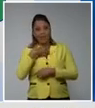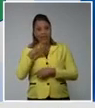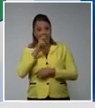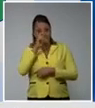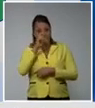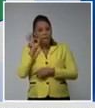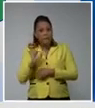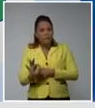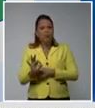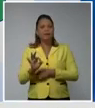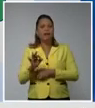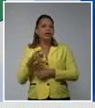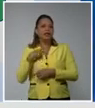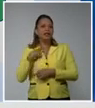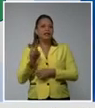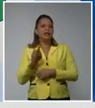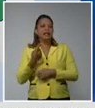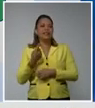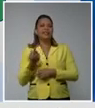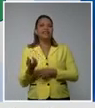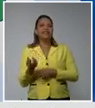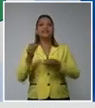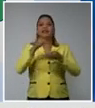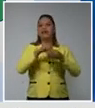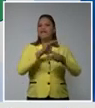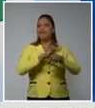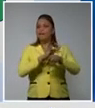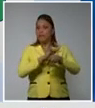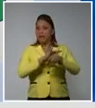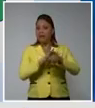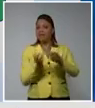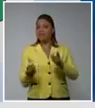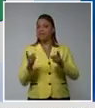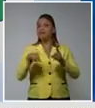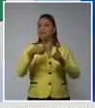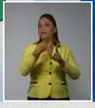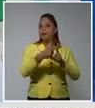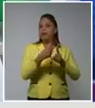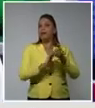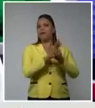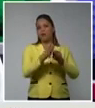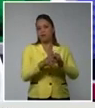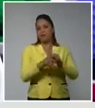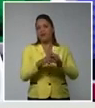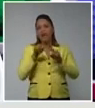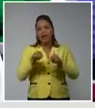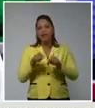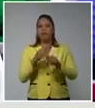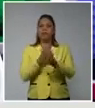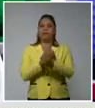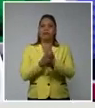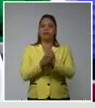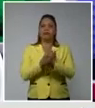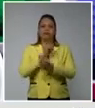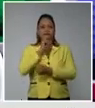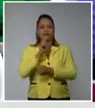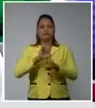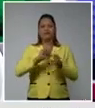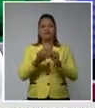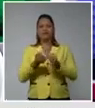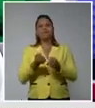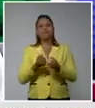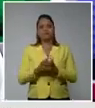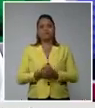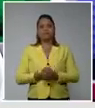pues tenemos comorbilidades asociadas que nos hacen más vulnerables. Ayer se diagnosticaron, como